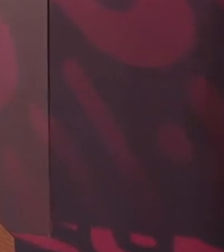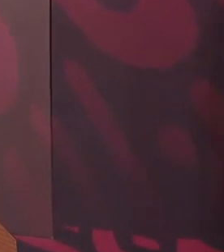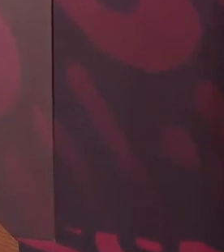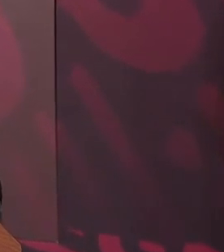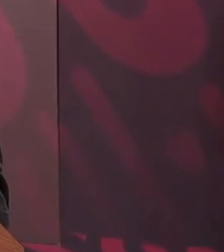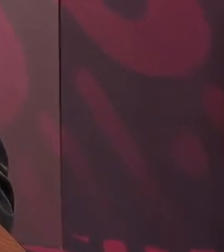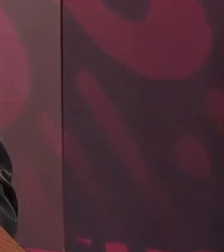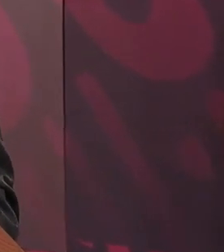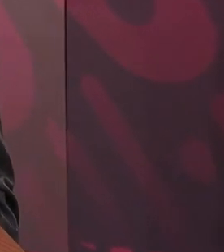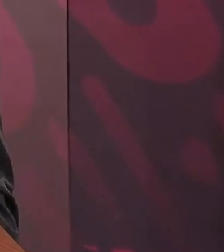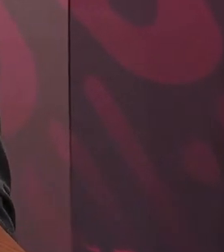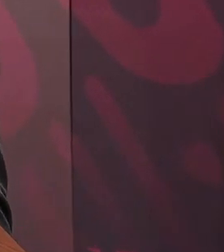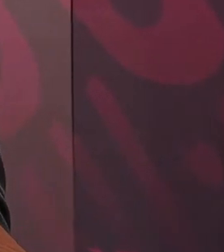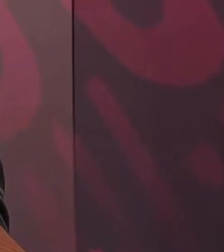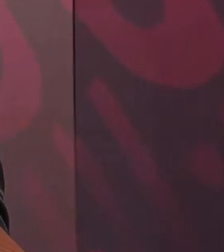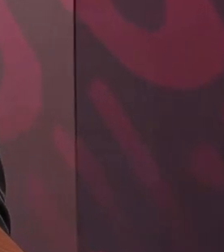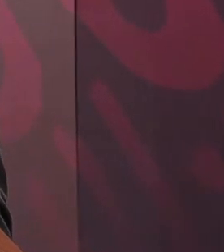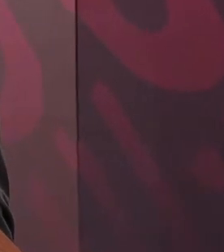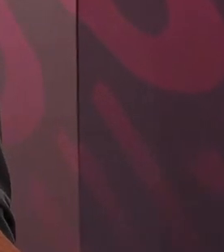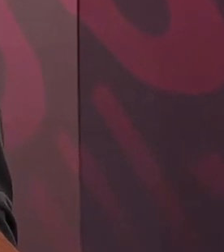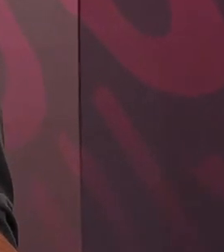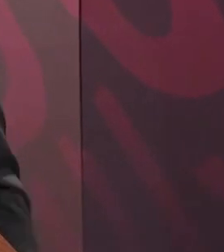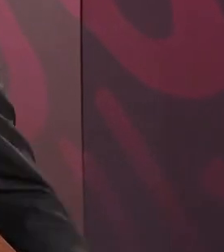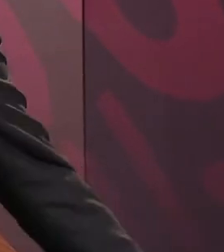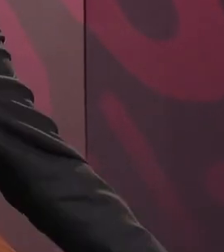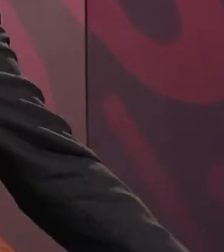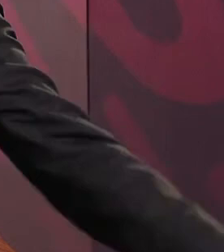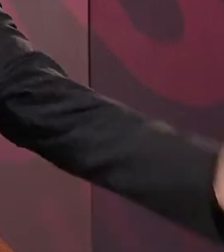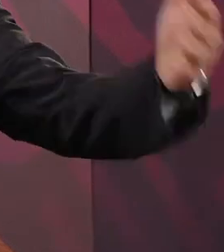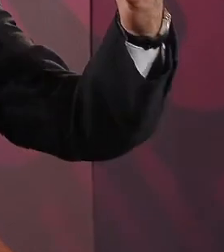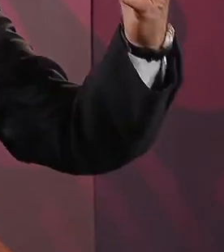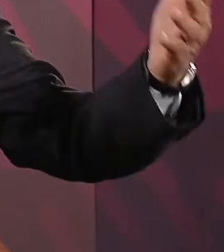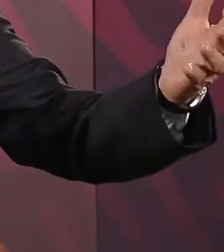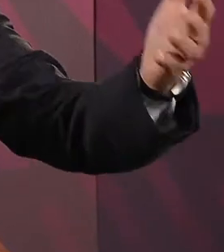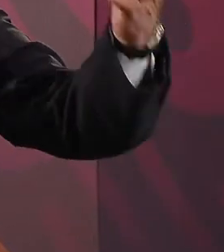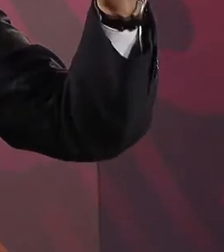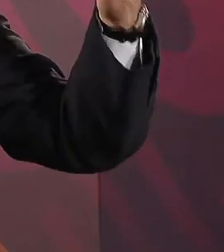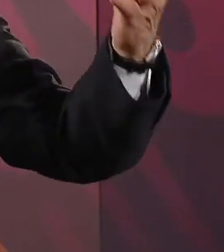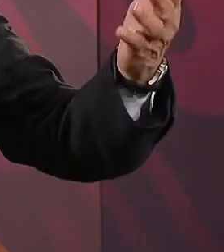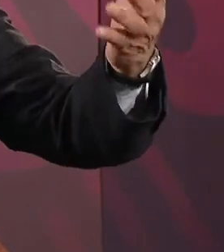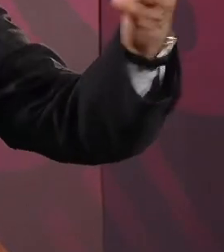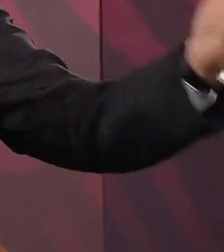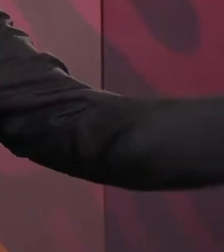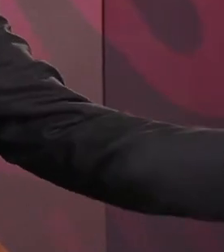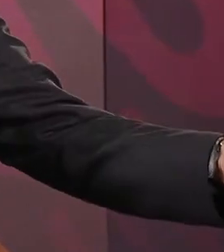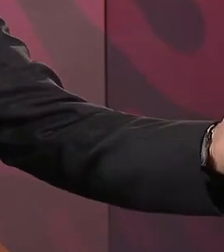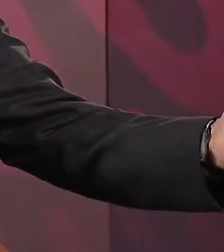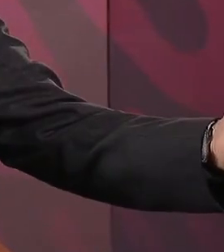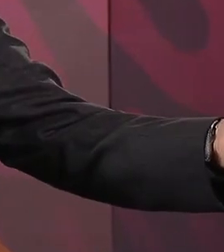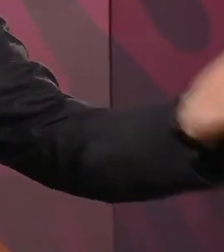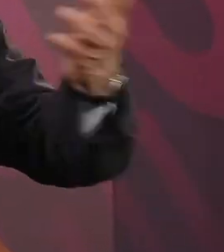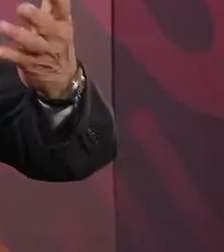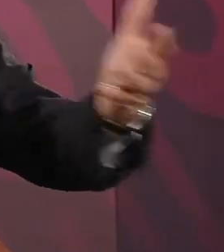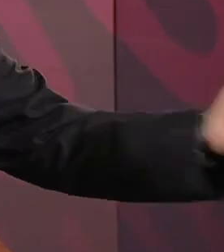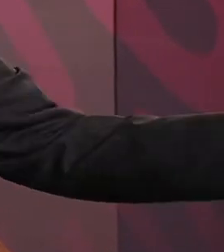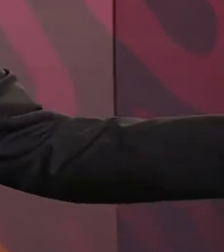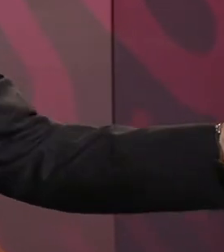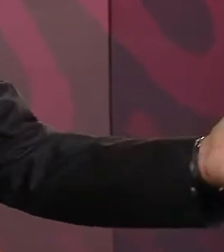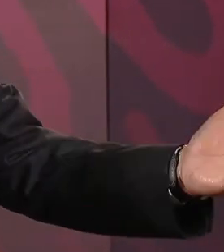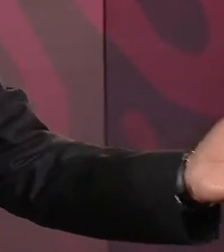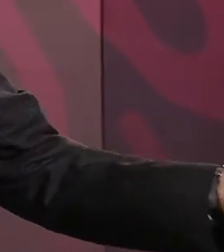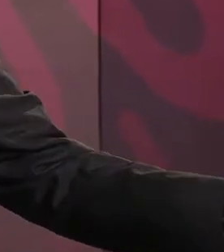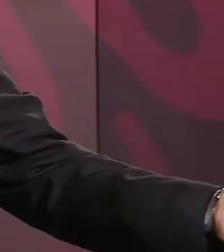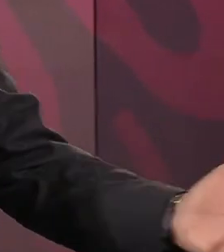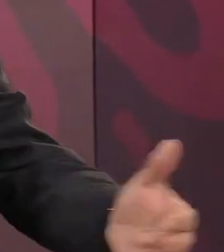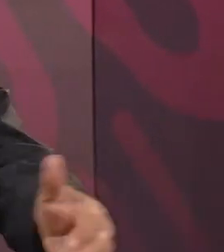contrataron el transporte del gas, desde luego en exceso para lo que